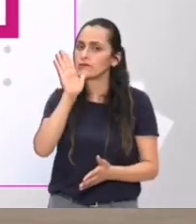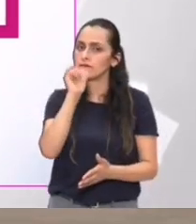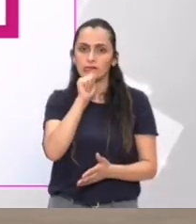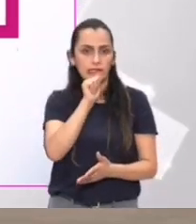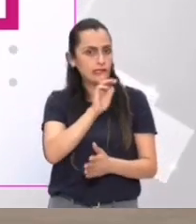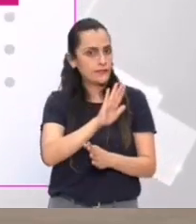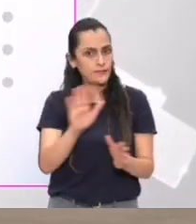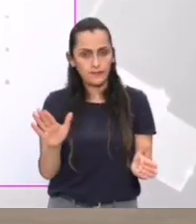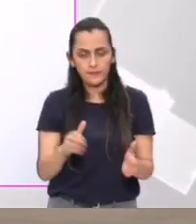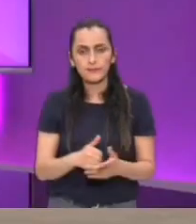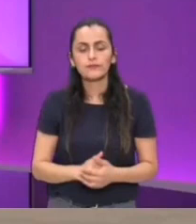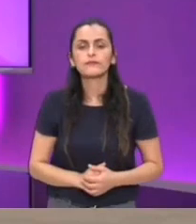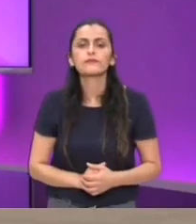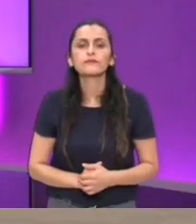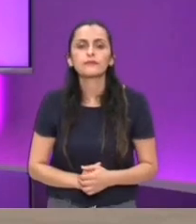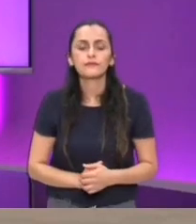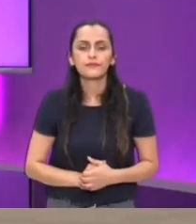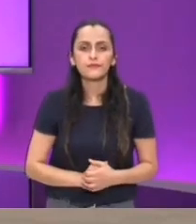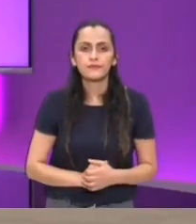segmento.